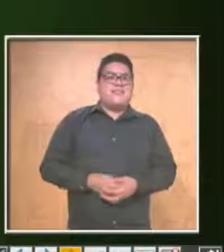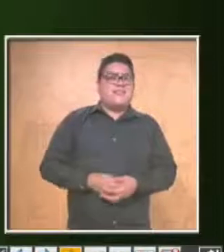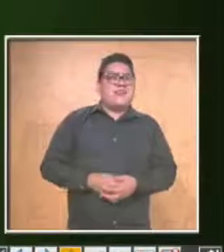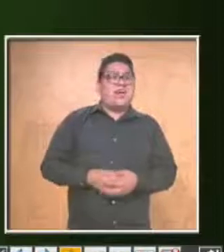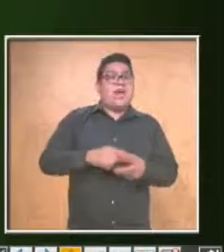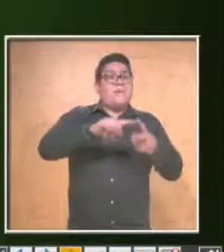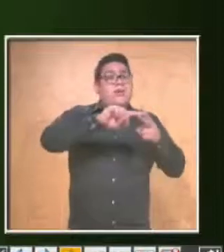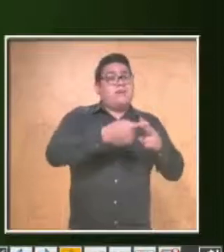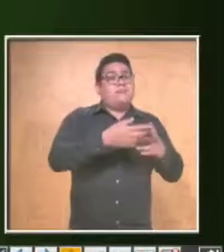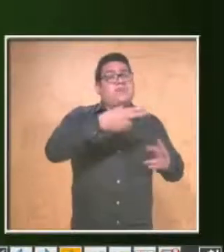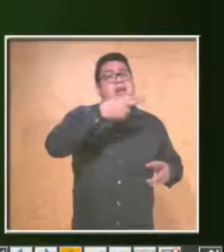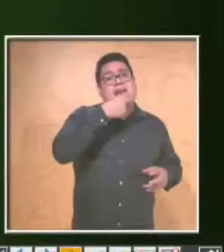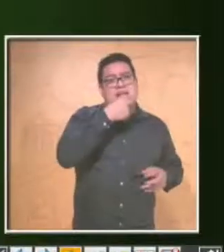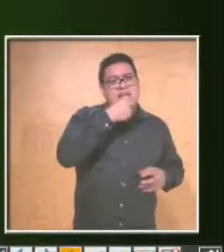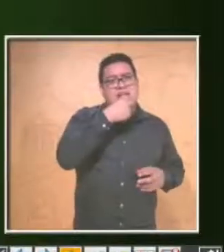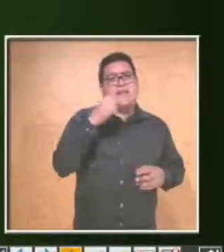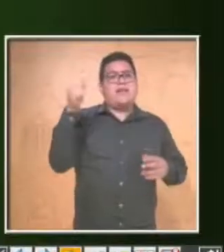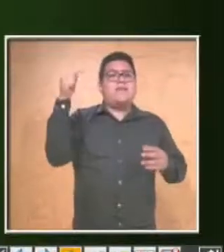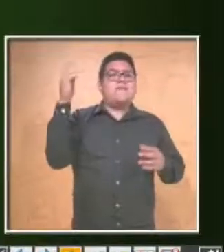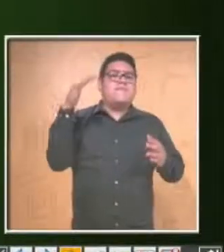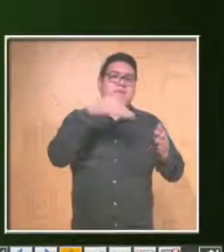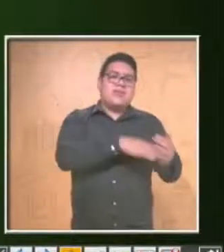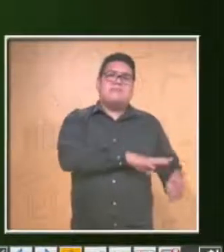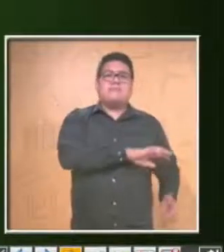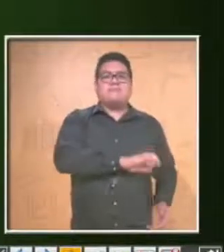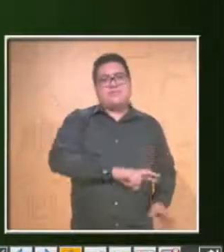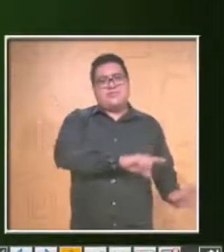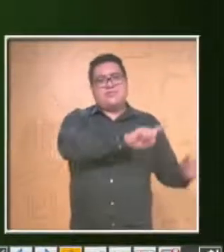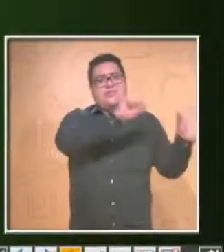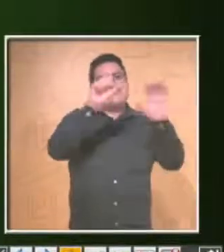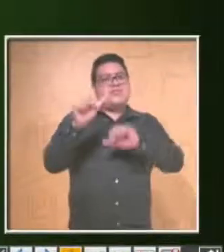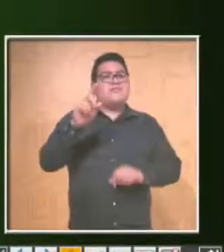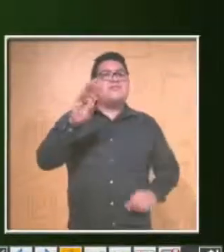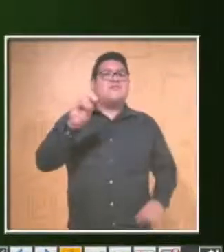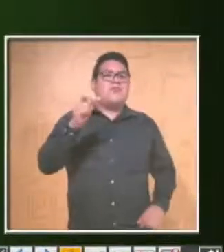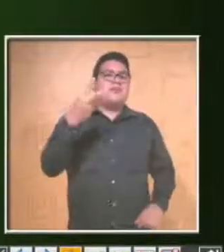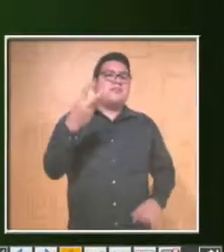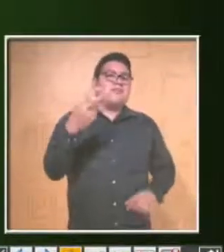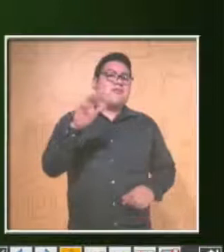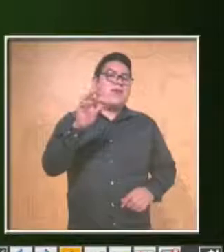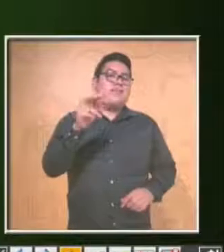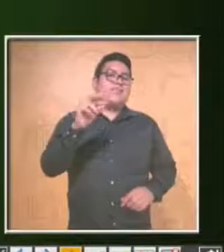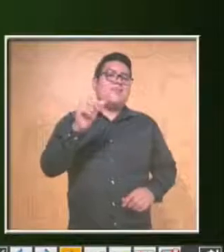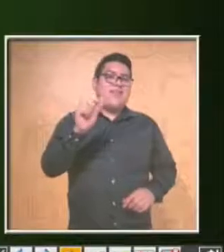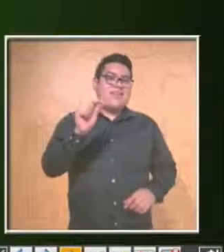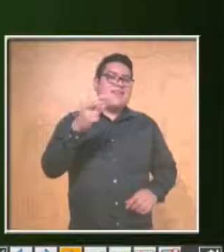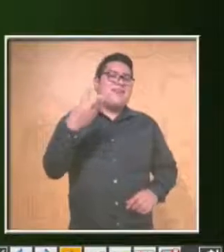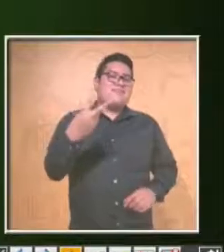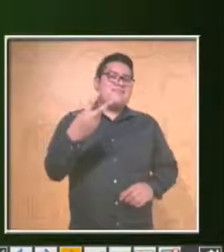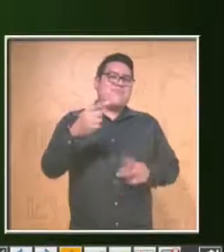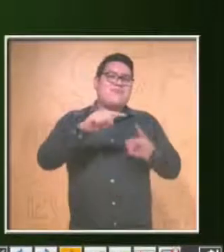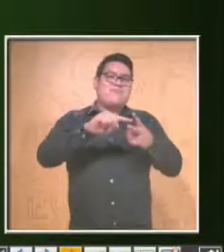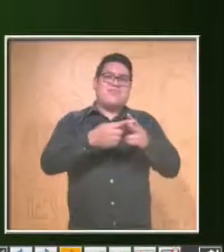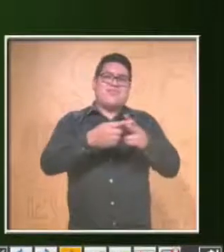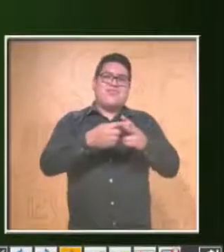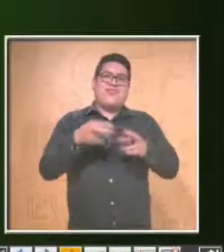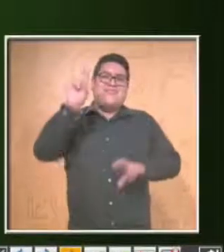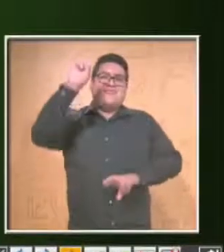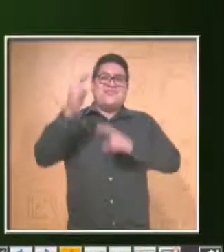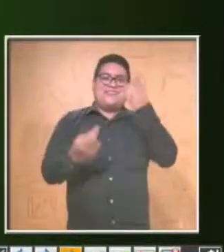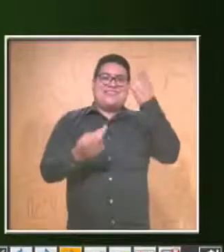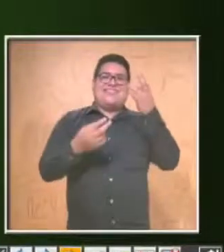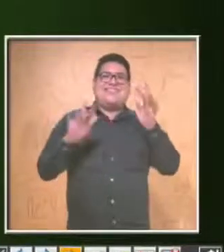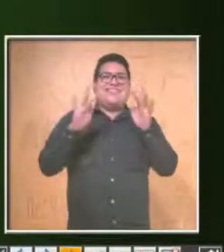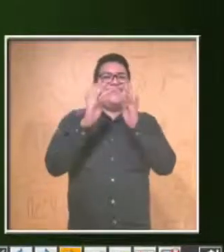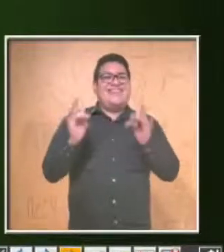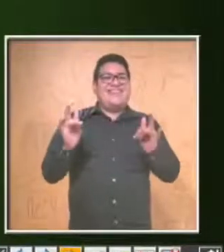en Inglaterra en 1642 es un antecedente de esta revolución burguesa o revolución francesa. La toma